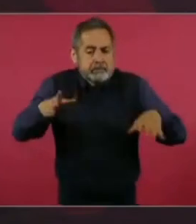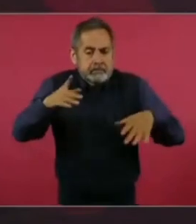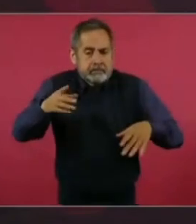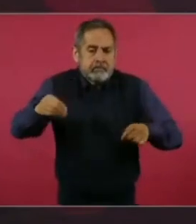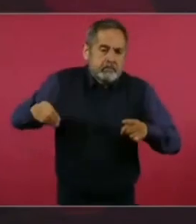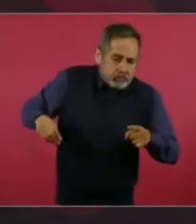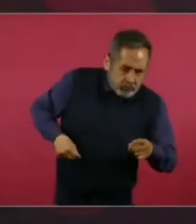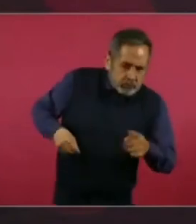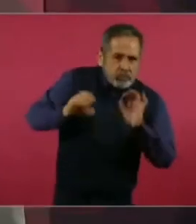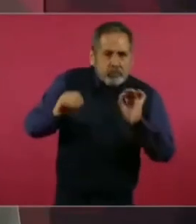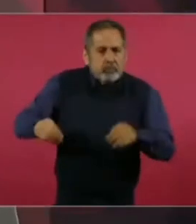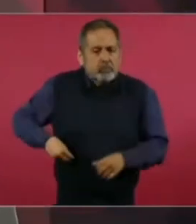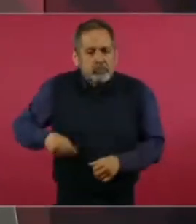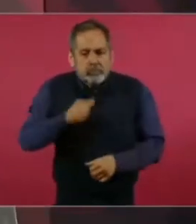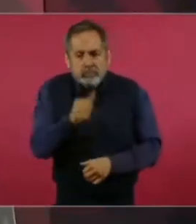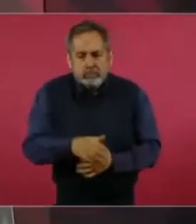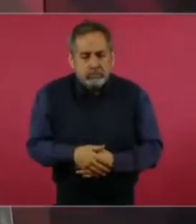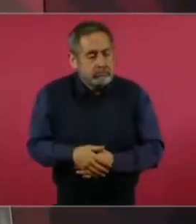no,